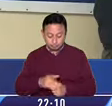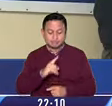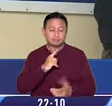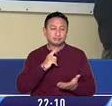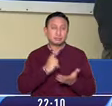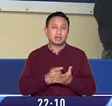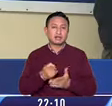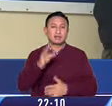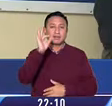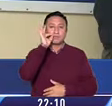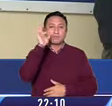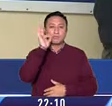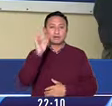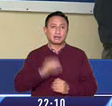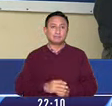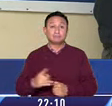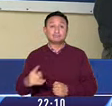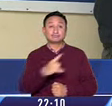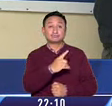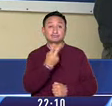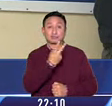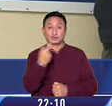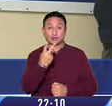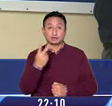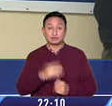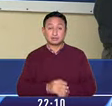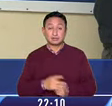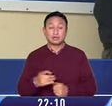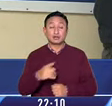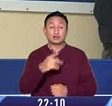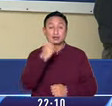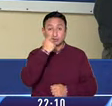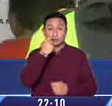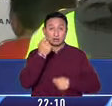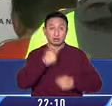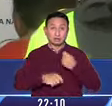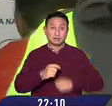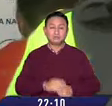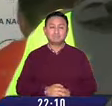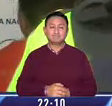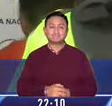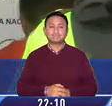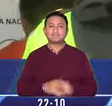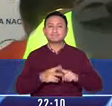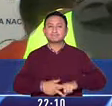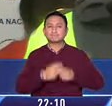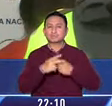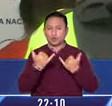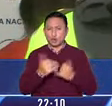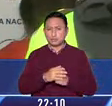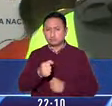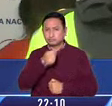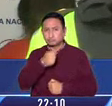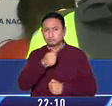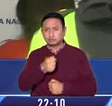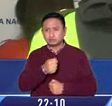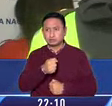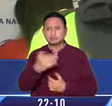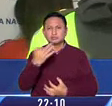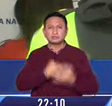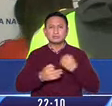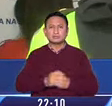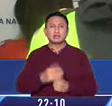para marihuana. La pareja estaría inmiscuida en el microtráfico de drogas. Las primeras entrevistas que hemos tenido con estos ciudadanos indican que